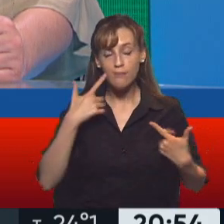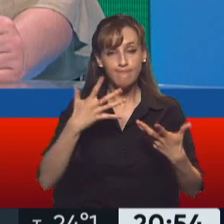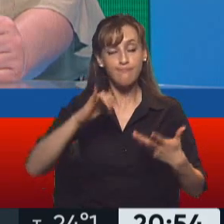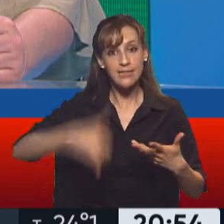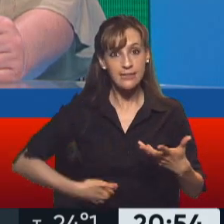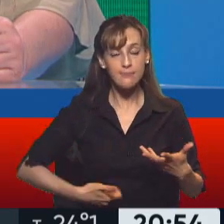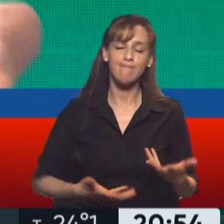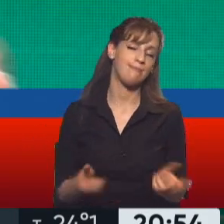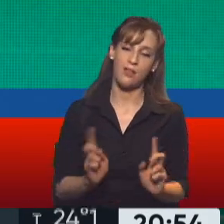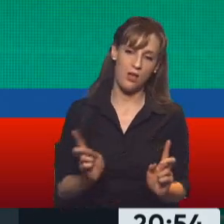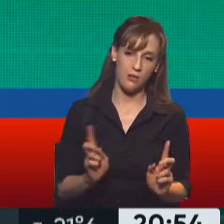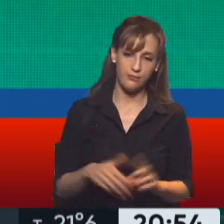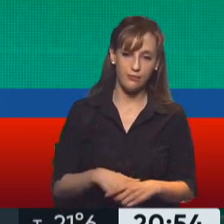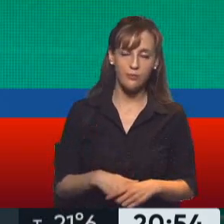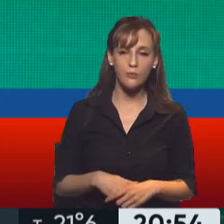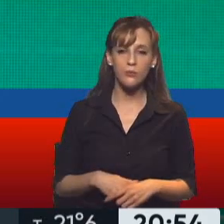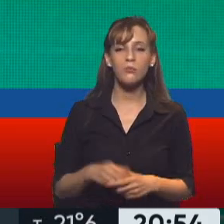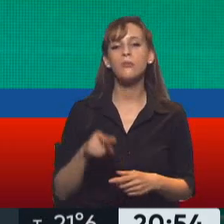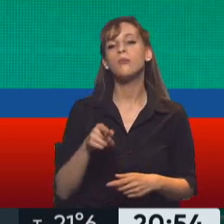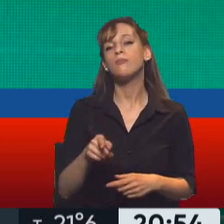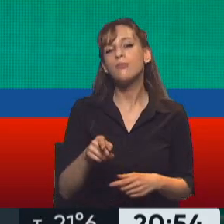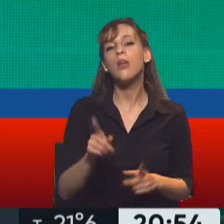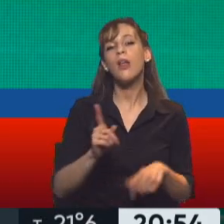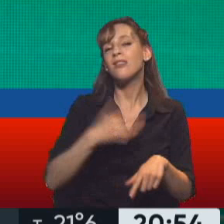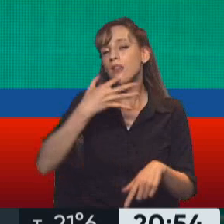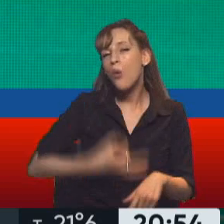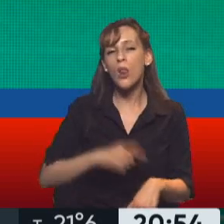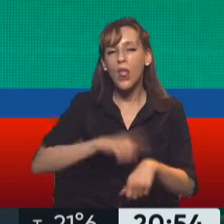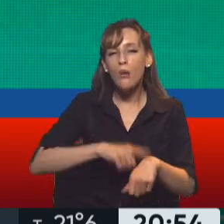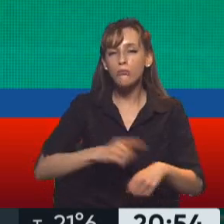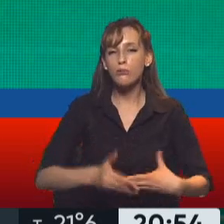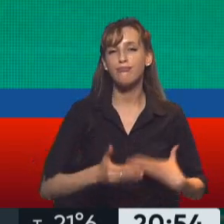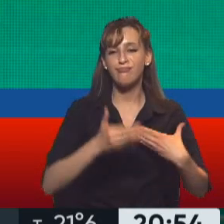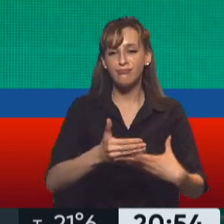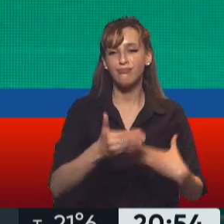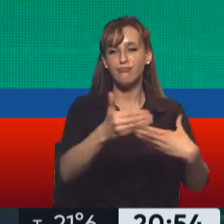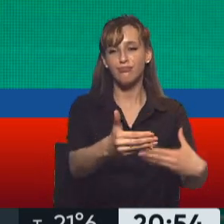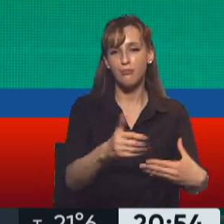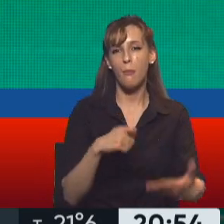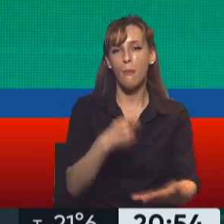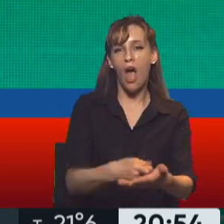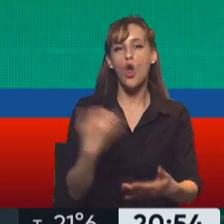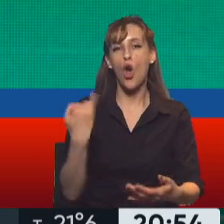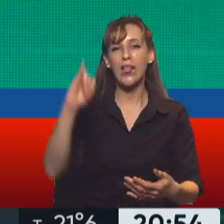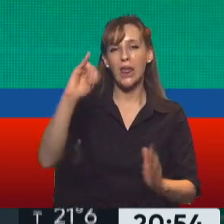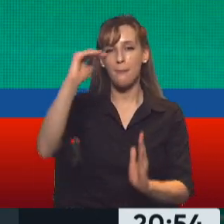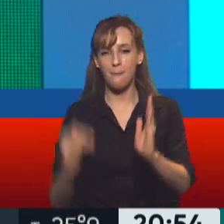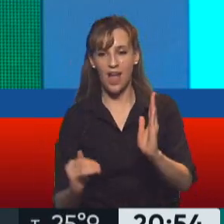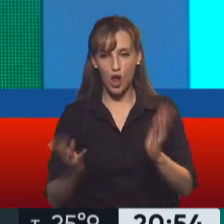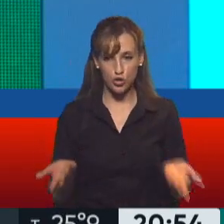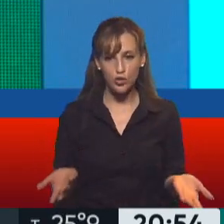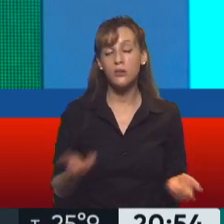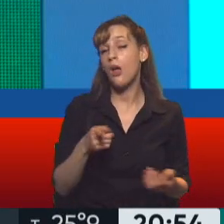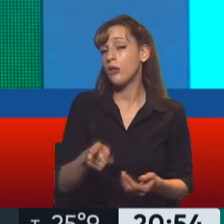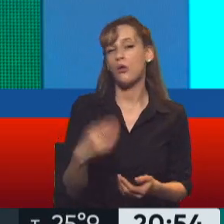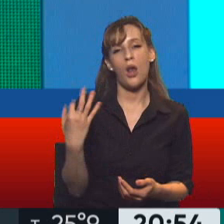a hacer ningún movimiento. No genera mucho optimismo en que eso derive en una ampliación de los plazos para pagar o en la baja de las sobretasas que está pidiendo Argentina, ¿no? Que sería lo mínimo que tendrían